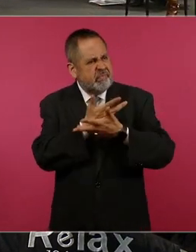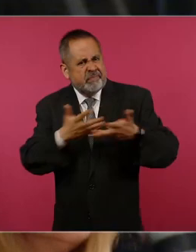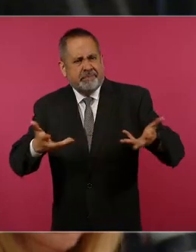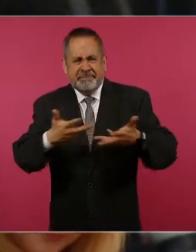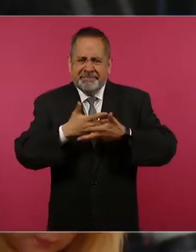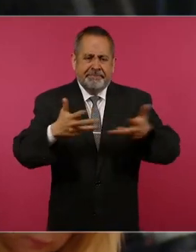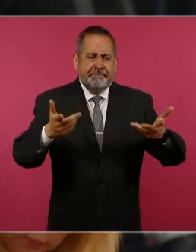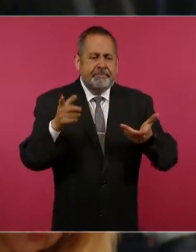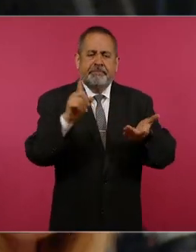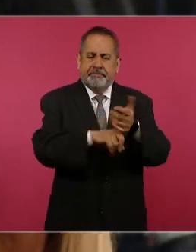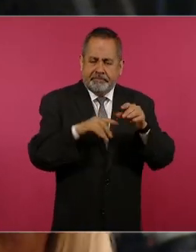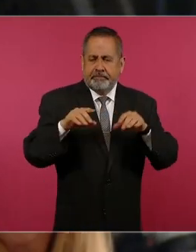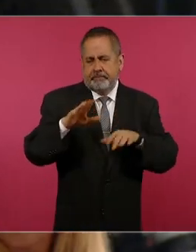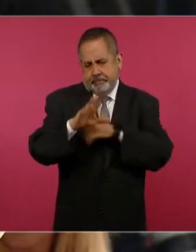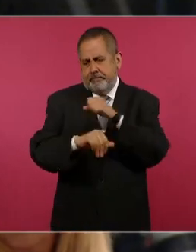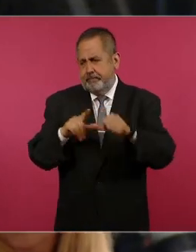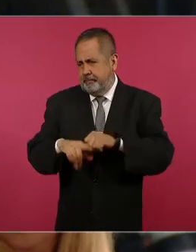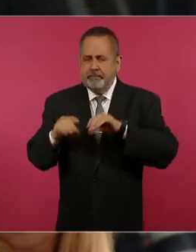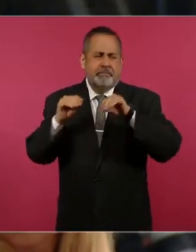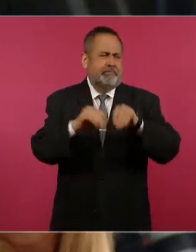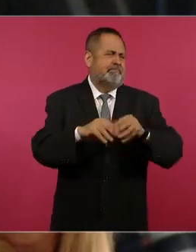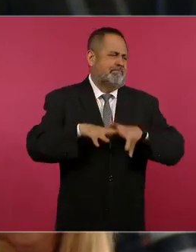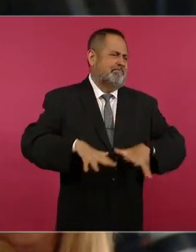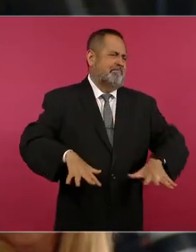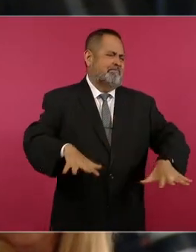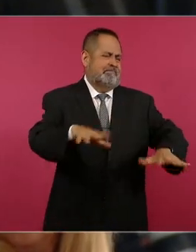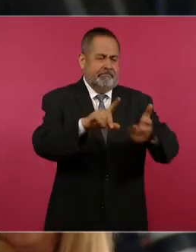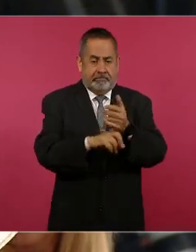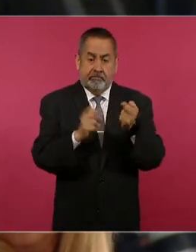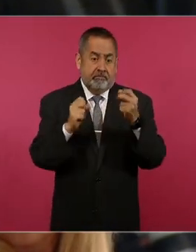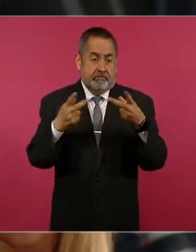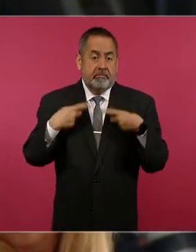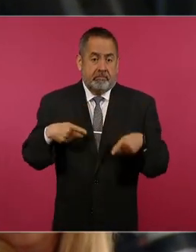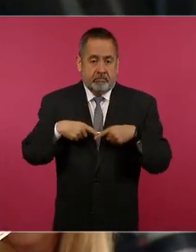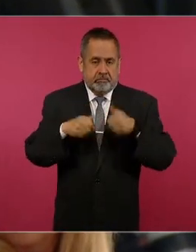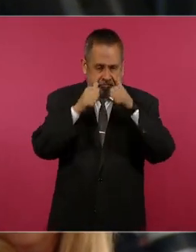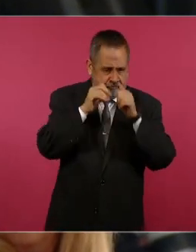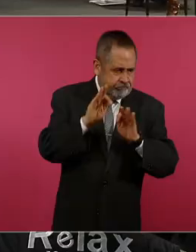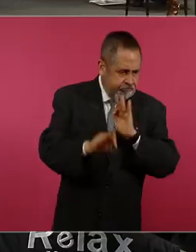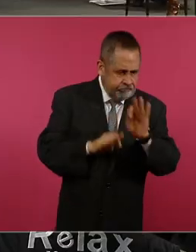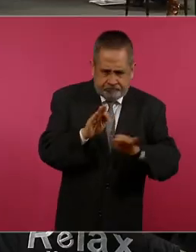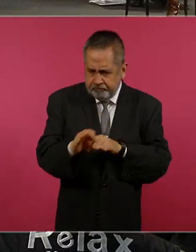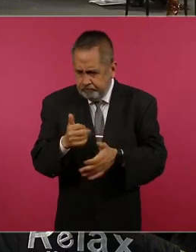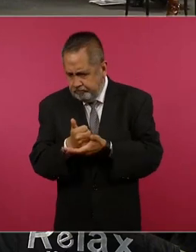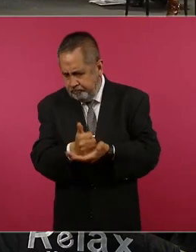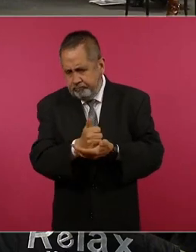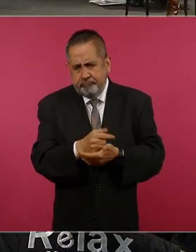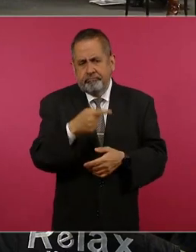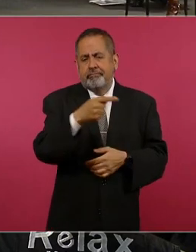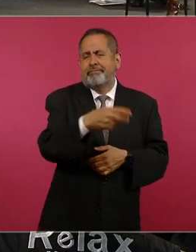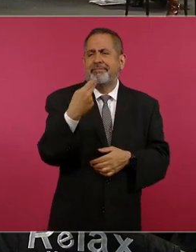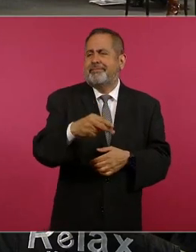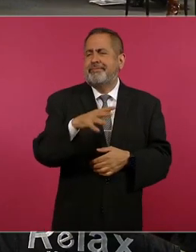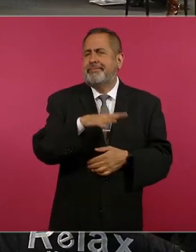se tiene este resguardo. Hay todo un personal que se encarga de ello, se llama